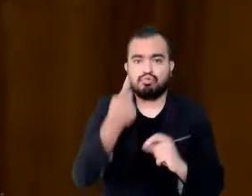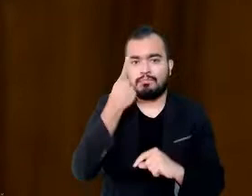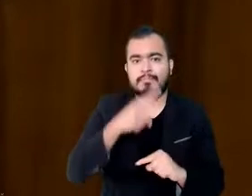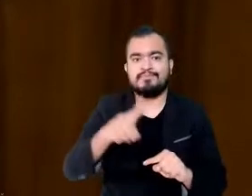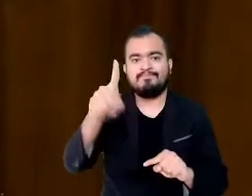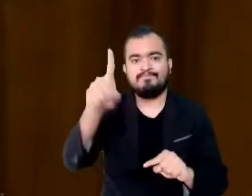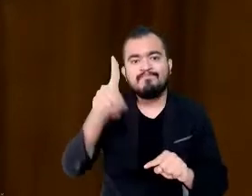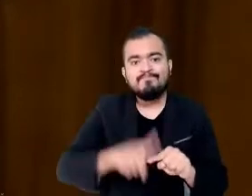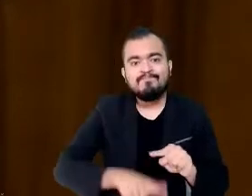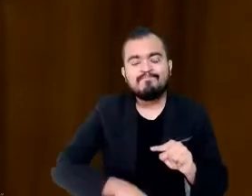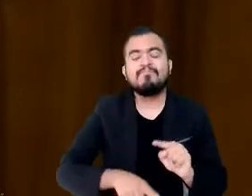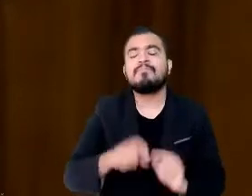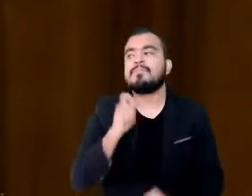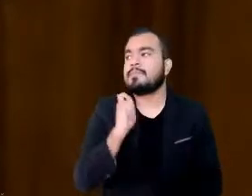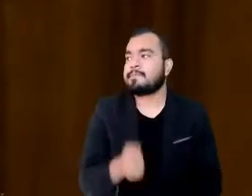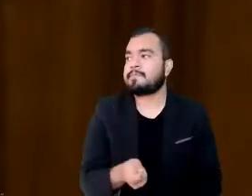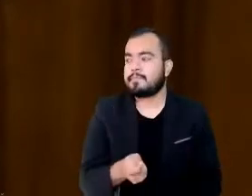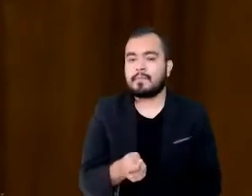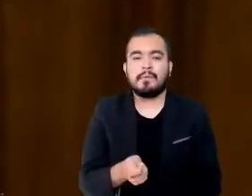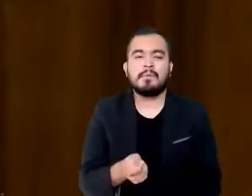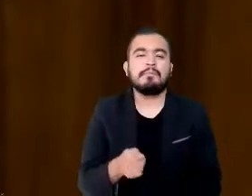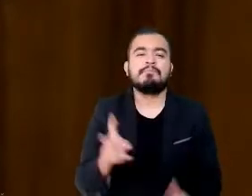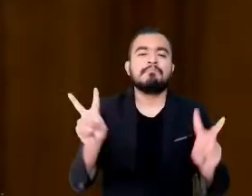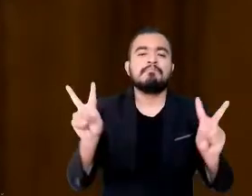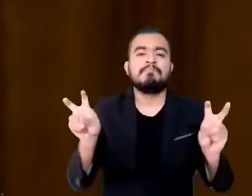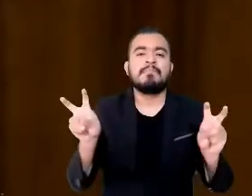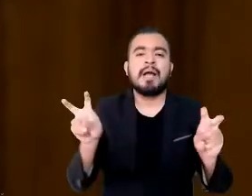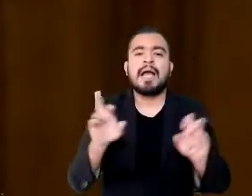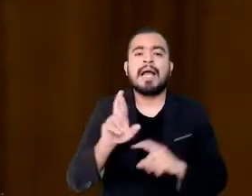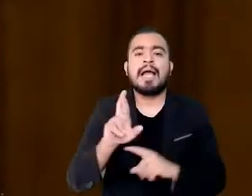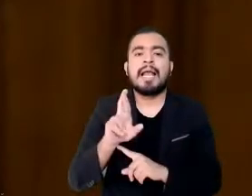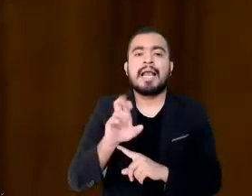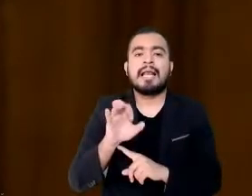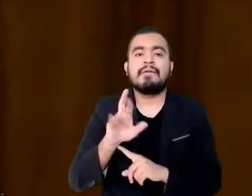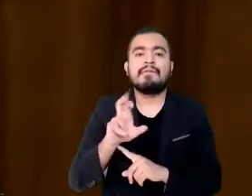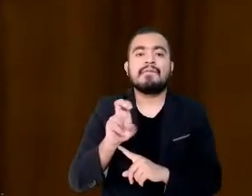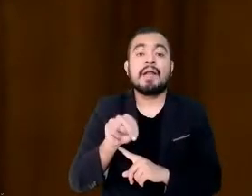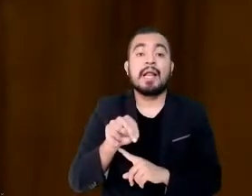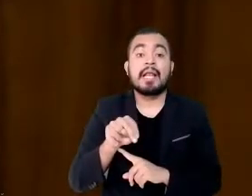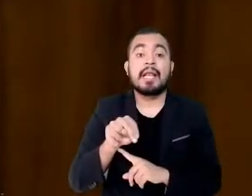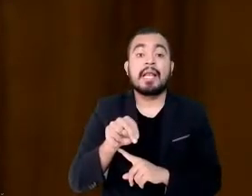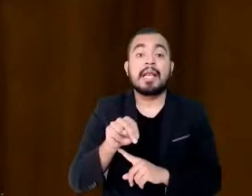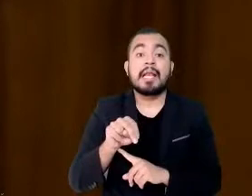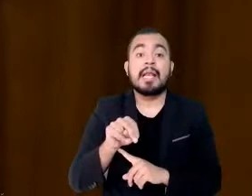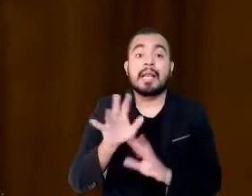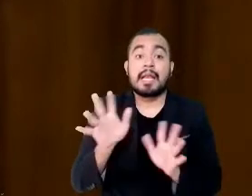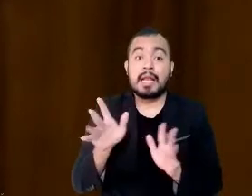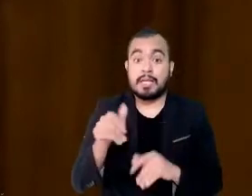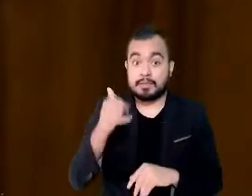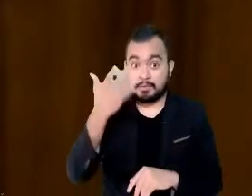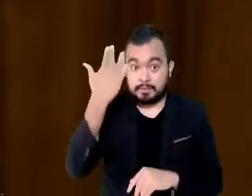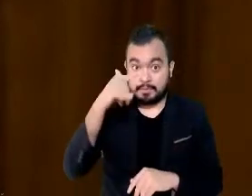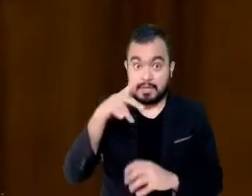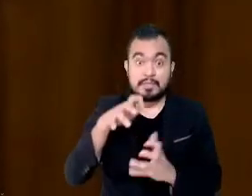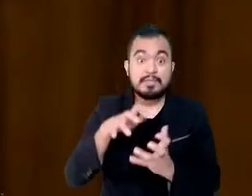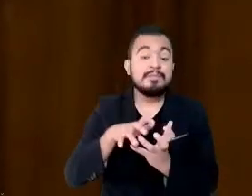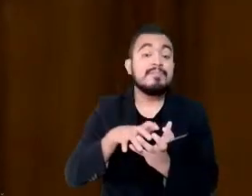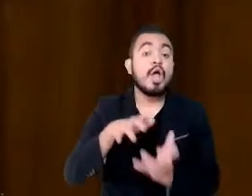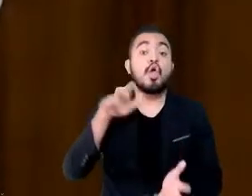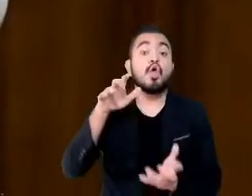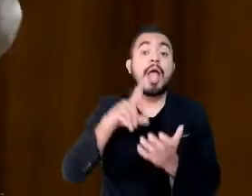justamente el refrán, que la mayoría, he de decirles que la mayoría de los refranes